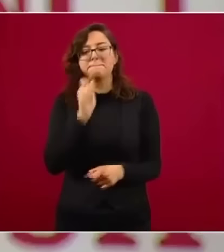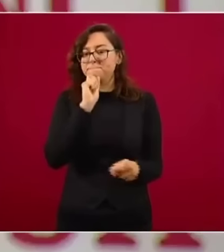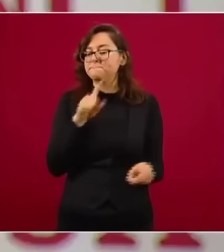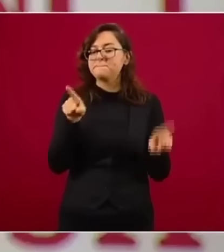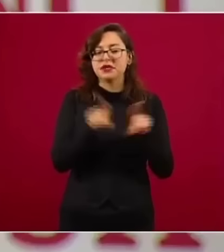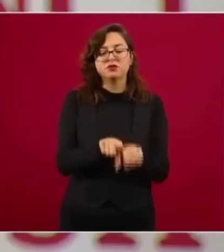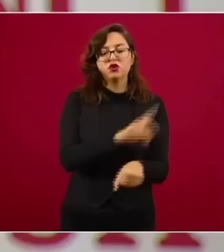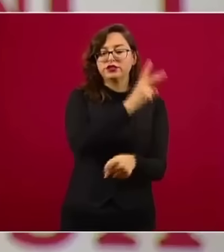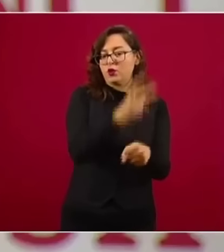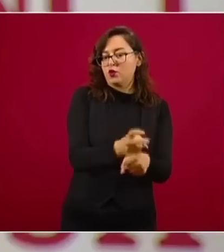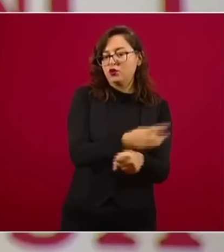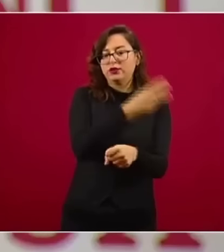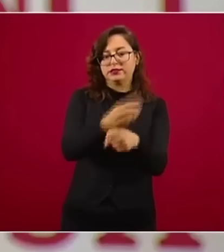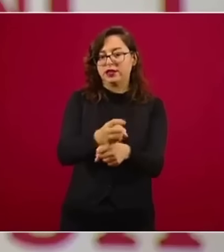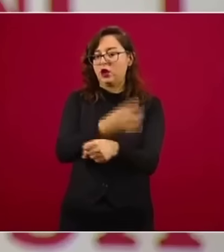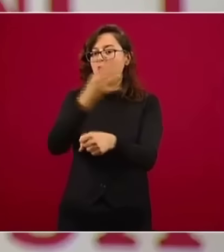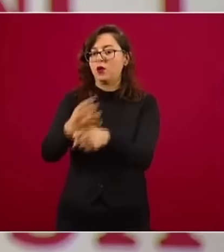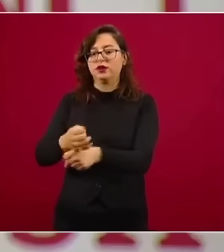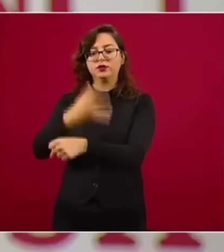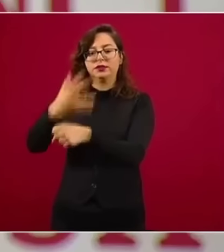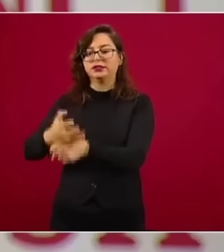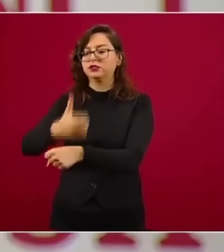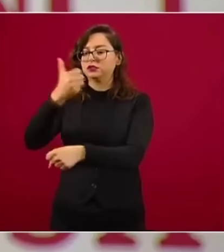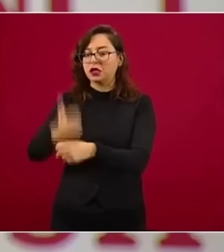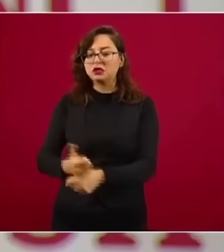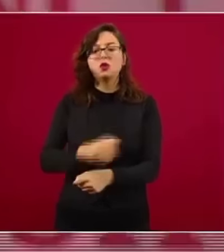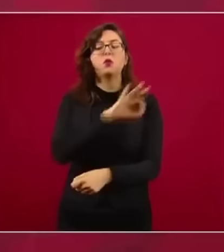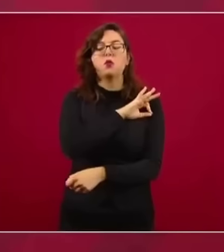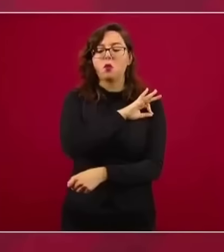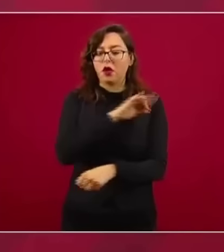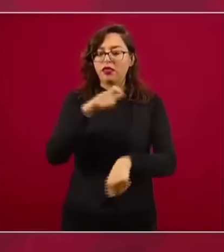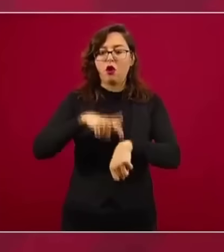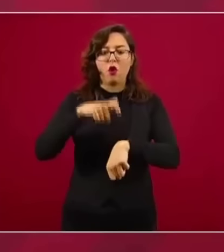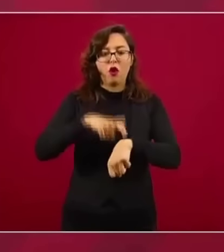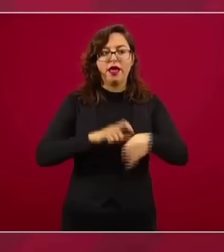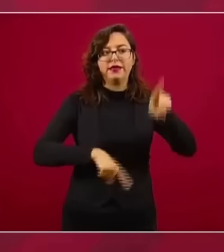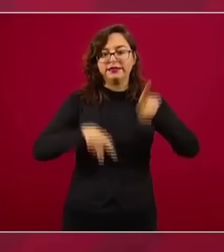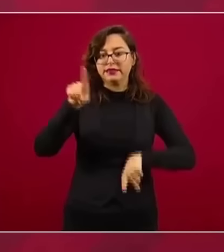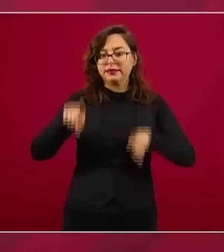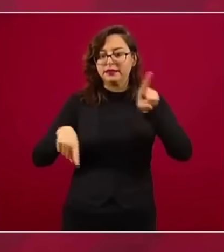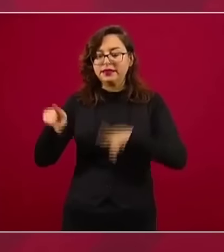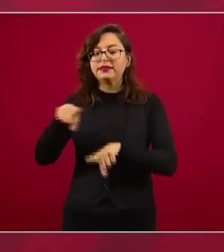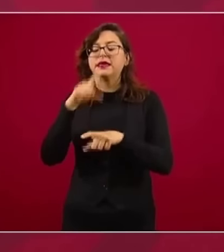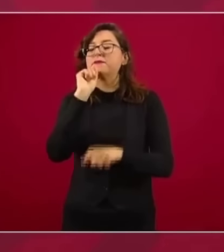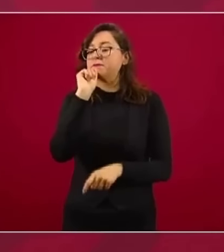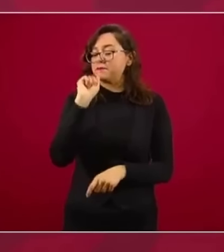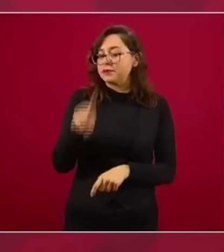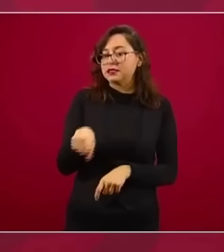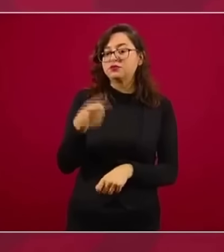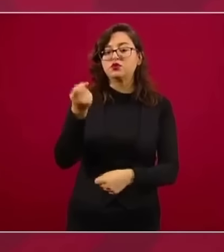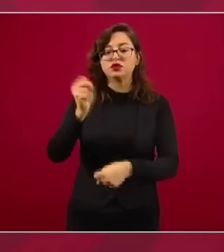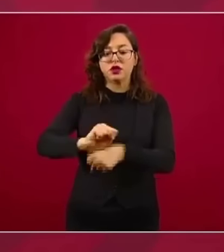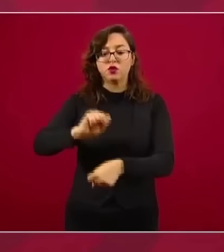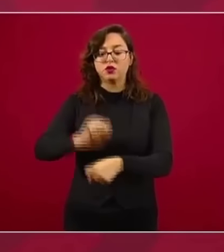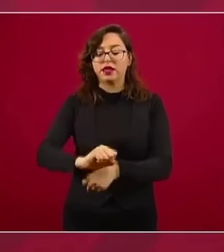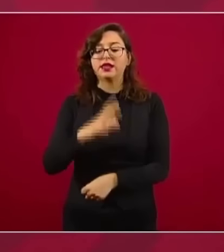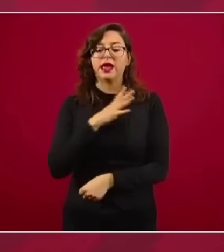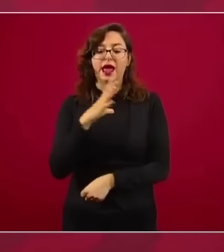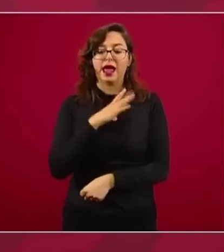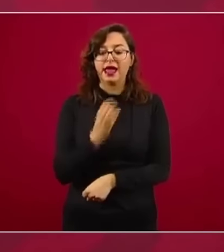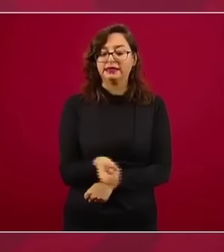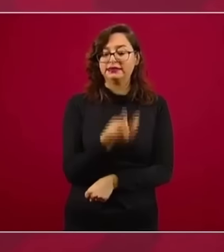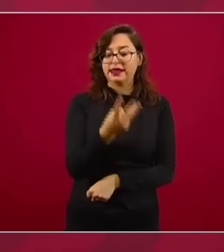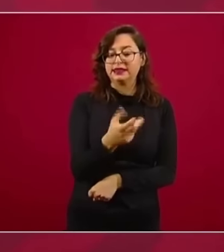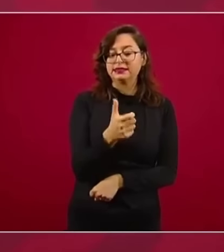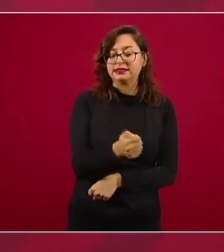escolares para que se pueda hacer la programación familiar. Lo mismo en secundaria, con tres canales y en